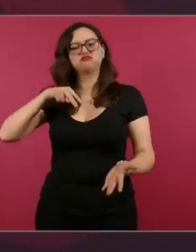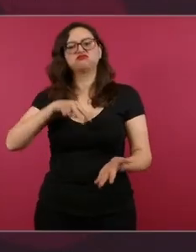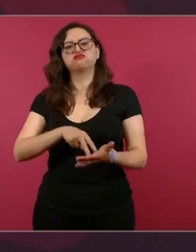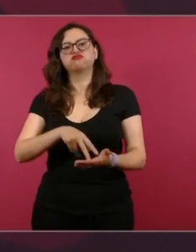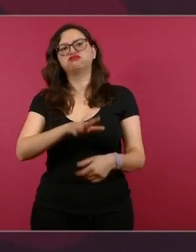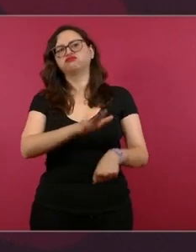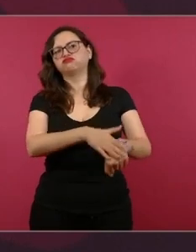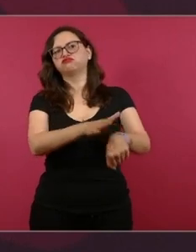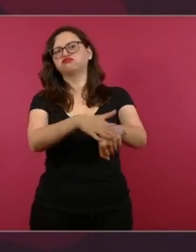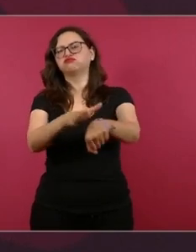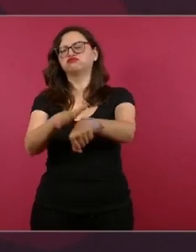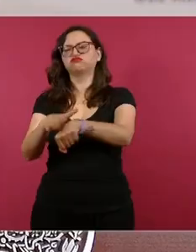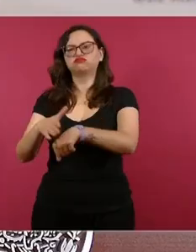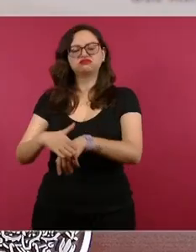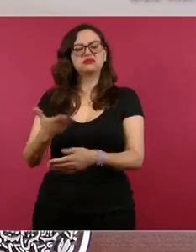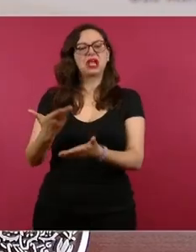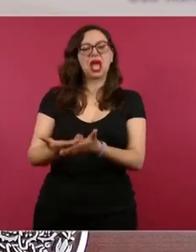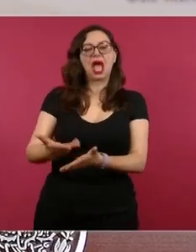a la familia Salinas.